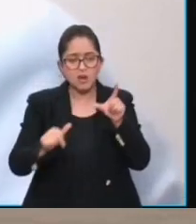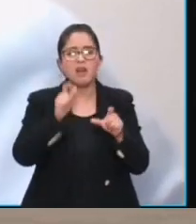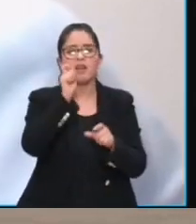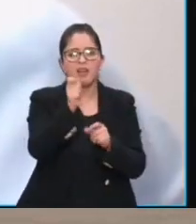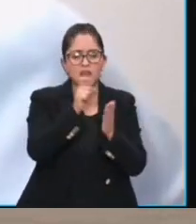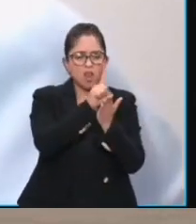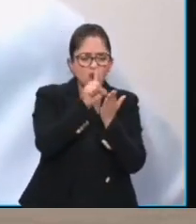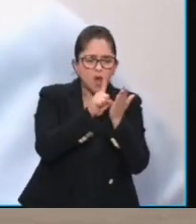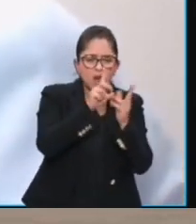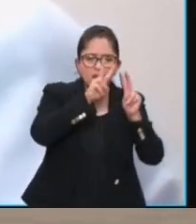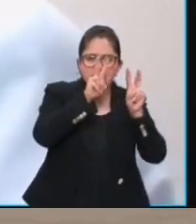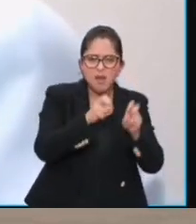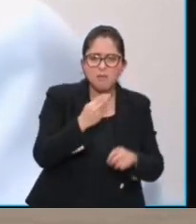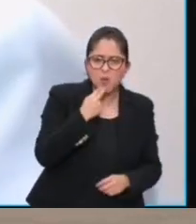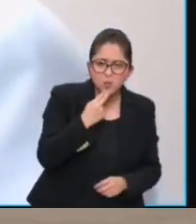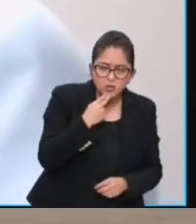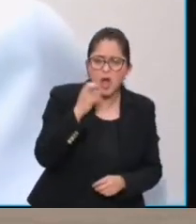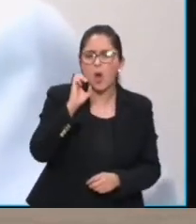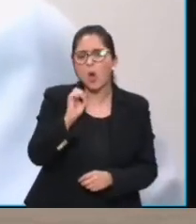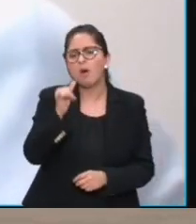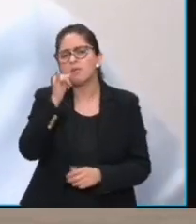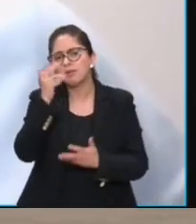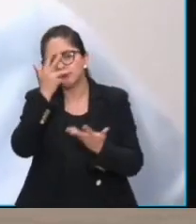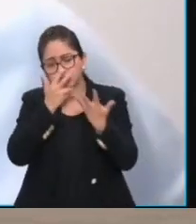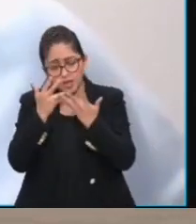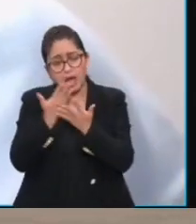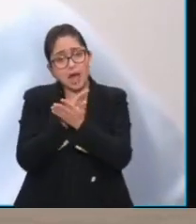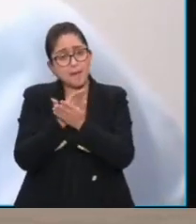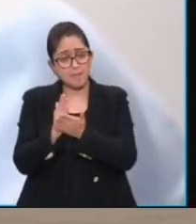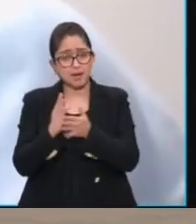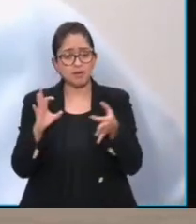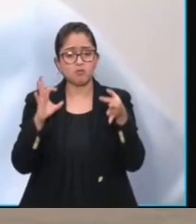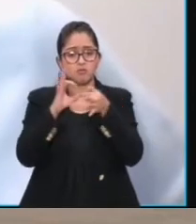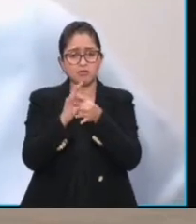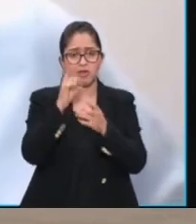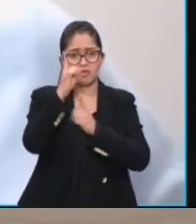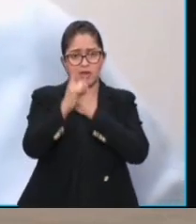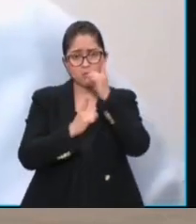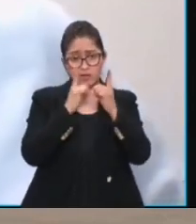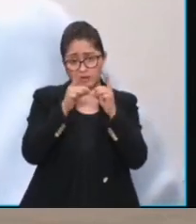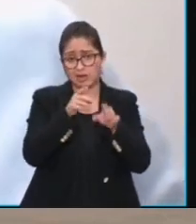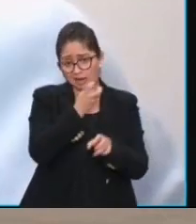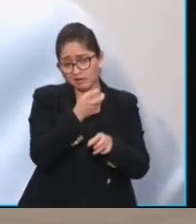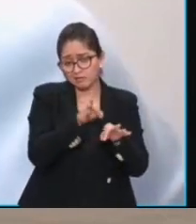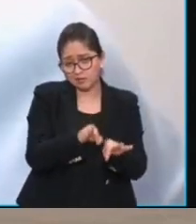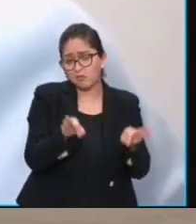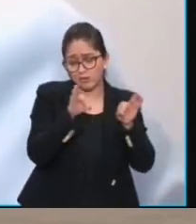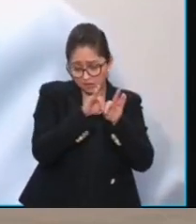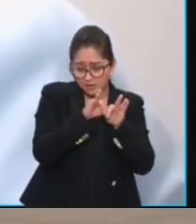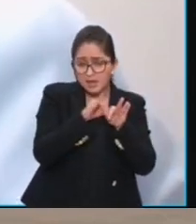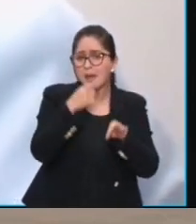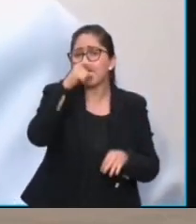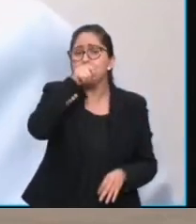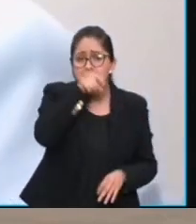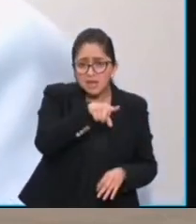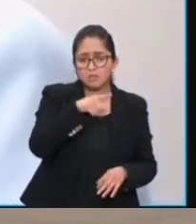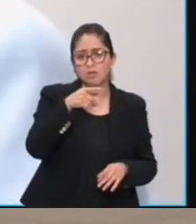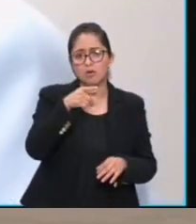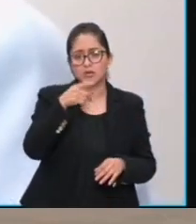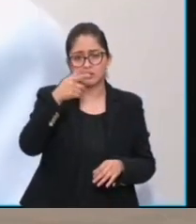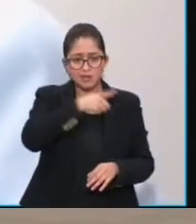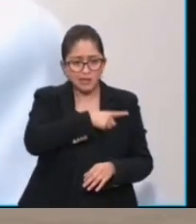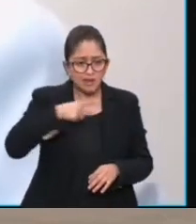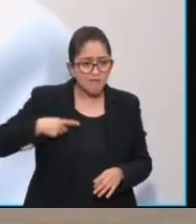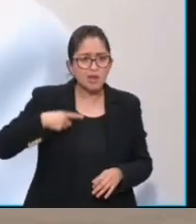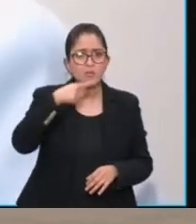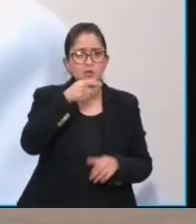las prácticas deportivas. Nuestro movimiento realiza las acciones necesarias para garantizar también la atención médica